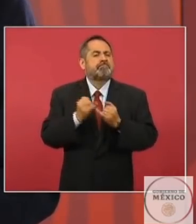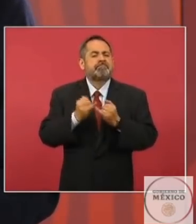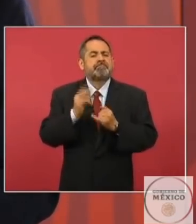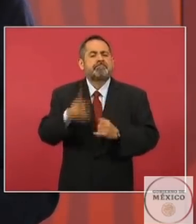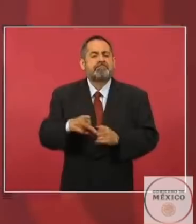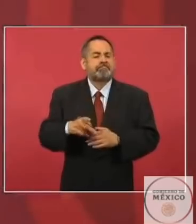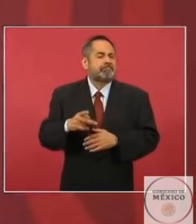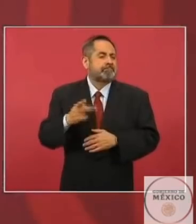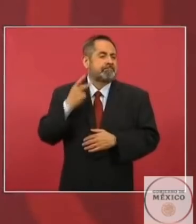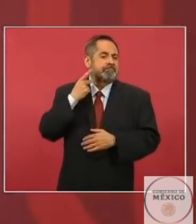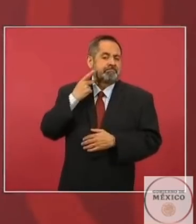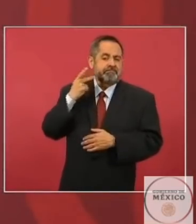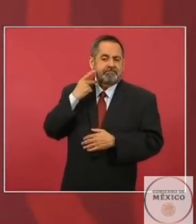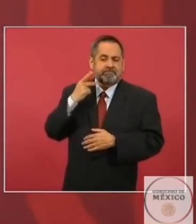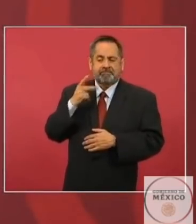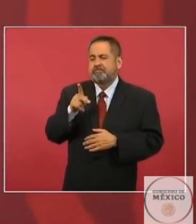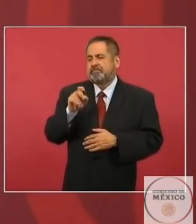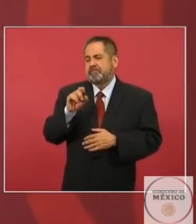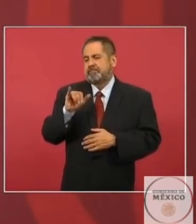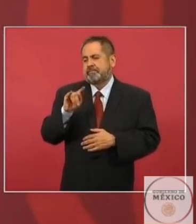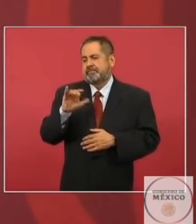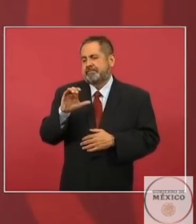que es tan limpia,